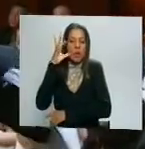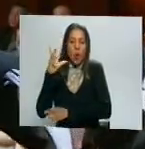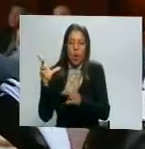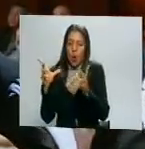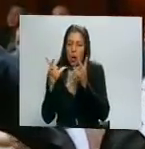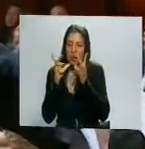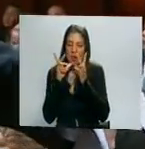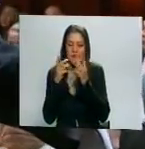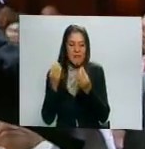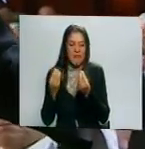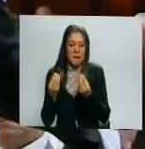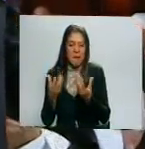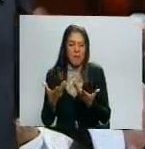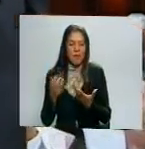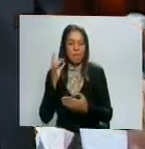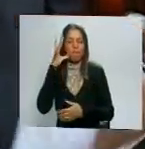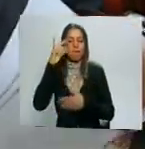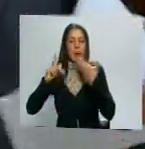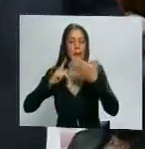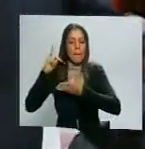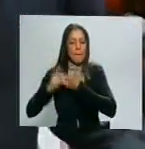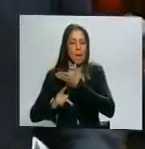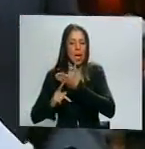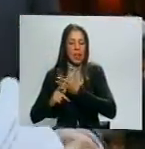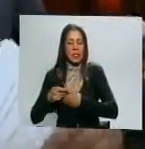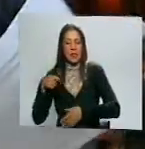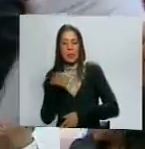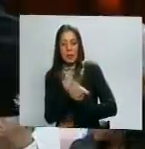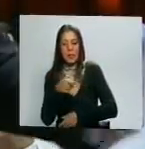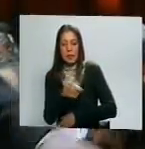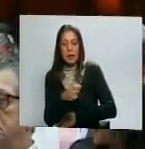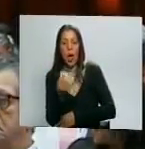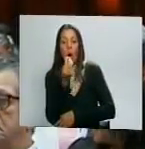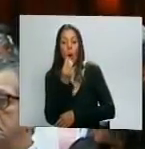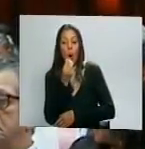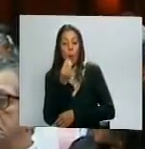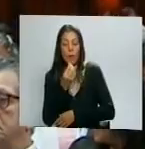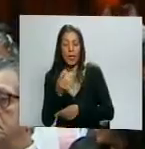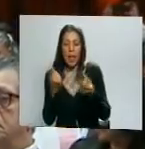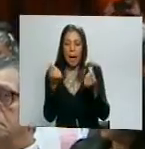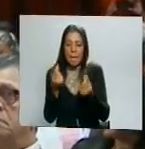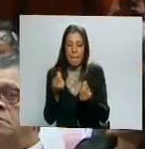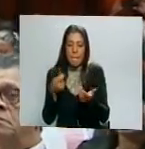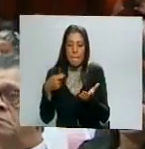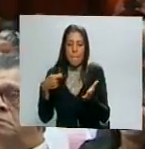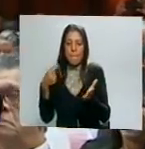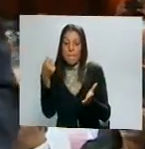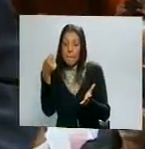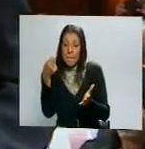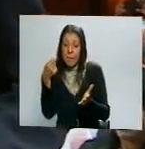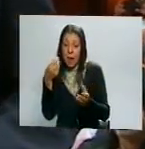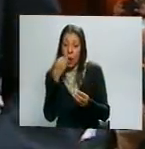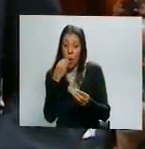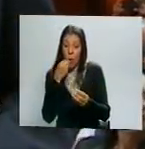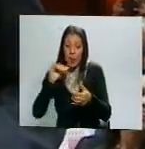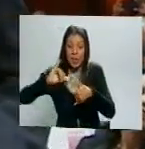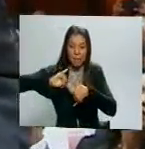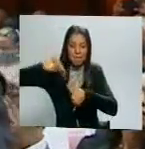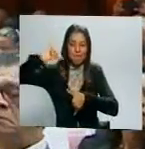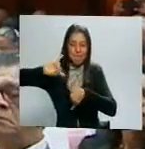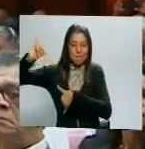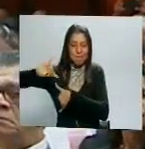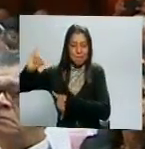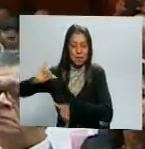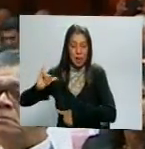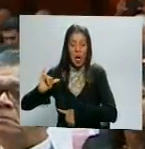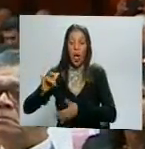están atacando la distribución de los alimentos y los precios de los bienes, incluidos